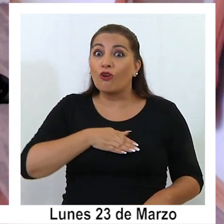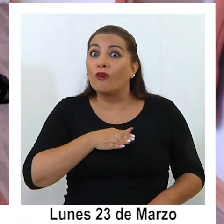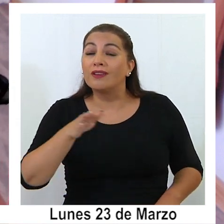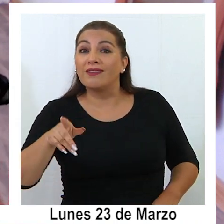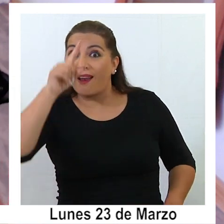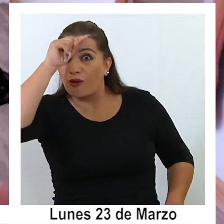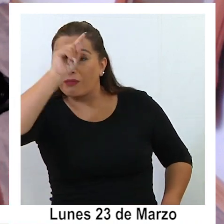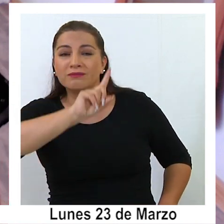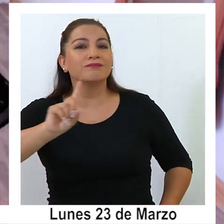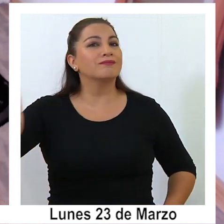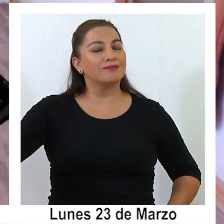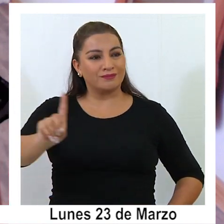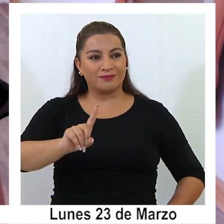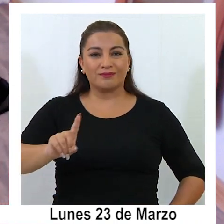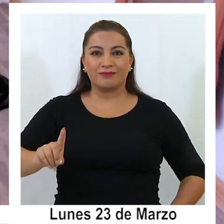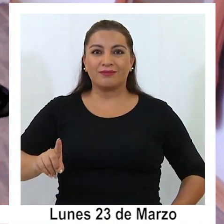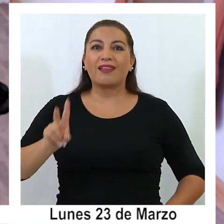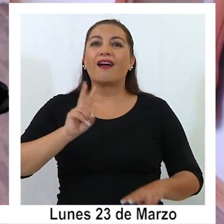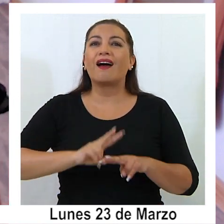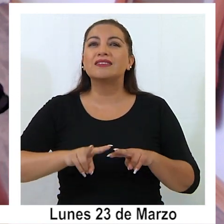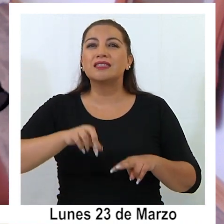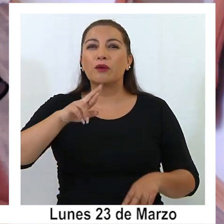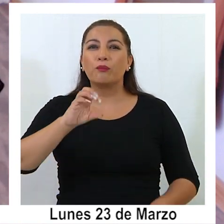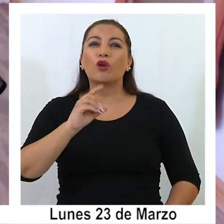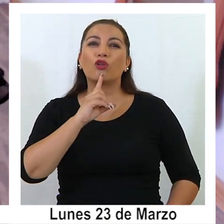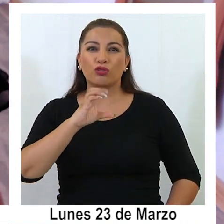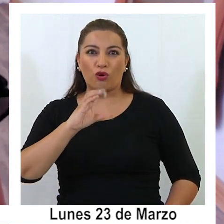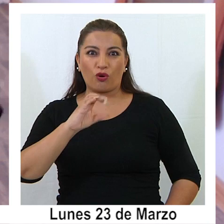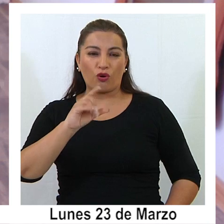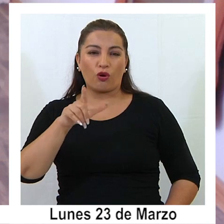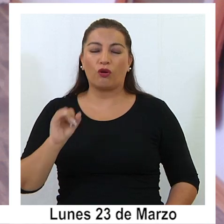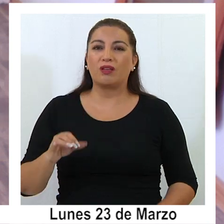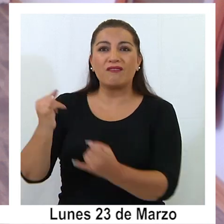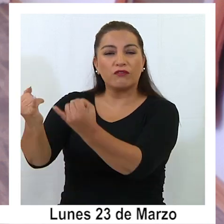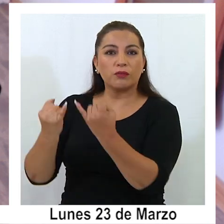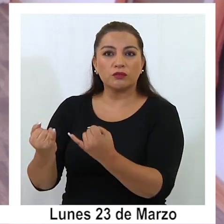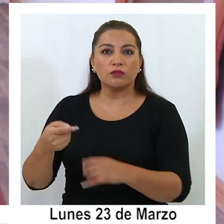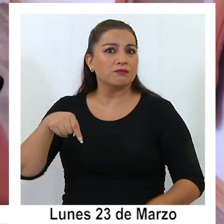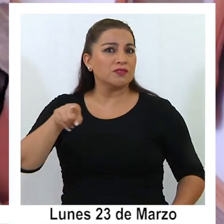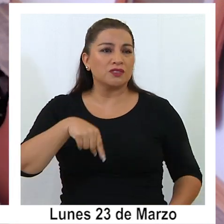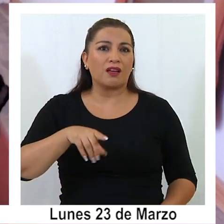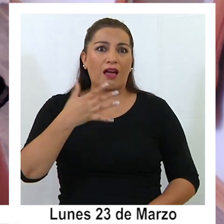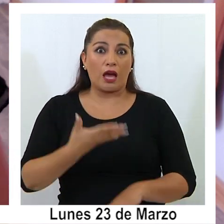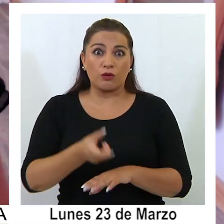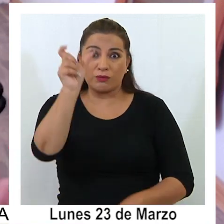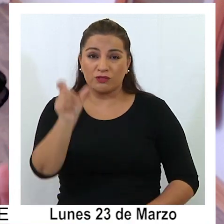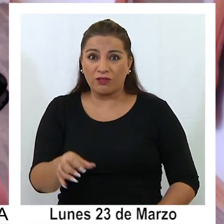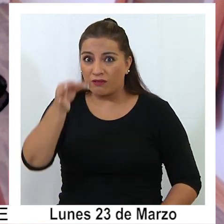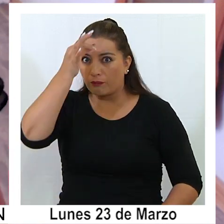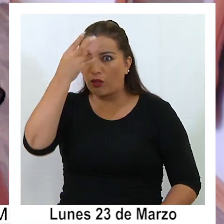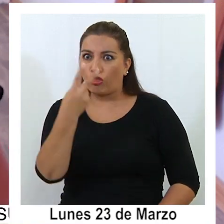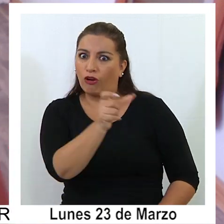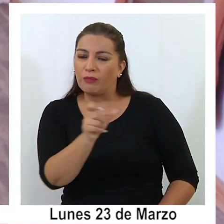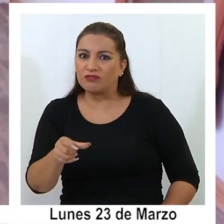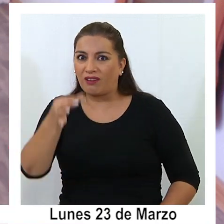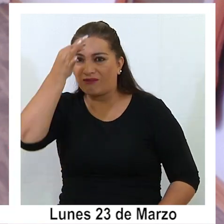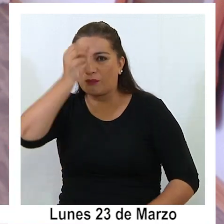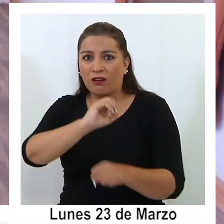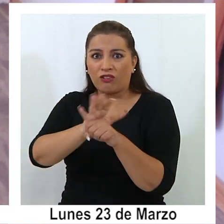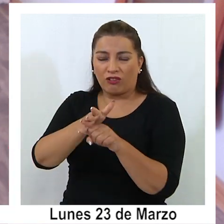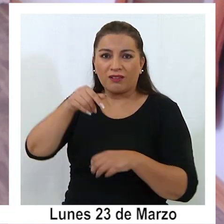centro asistencial. Deben generarse los protocolos, deben informarnos. Por ejemplo, ahora que ya tenemos un enfermo acá en Iquique, dos enfermos ya